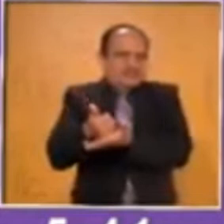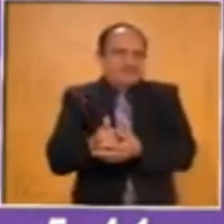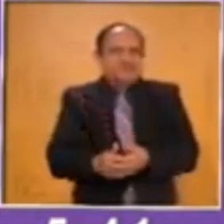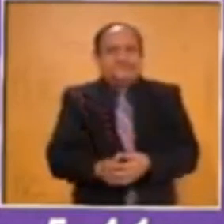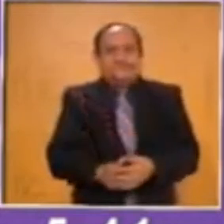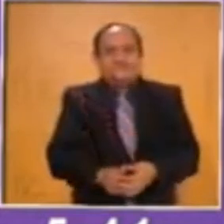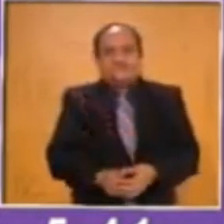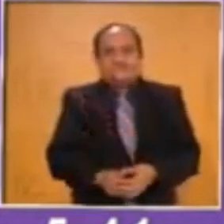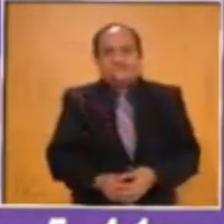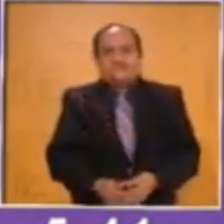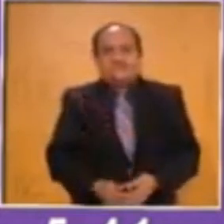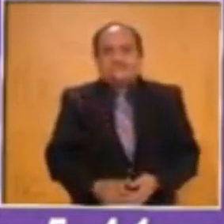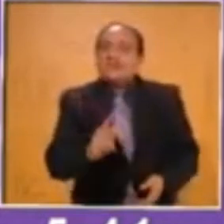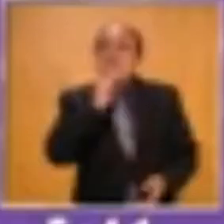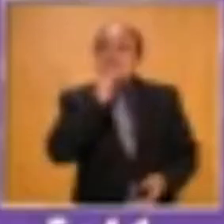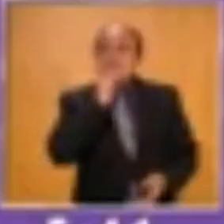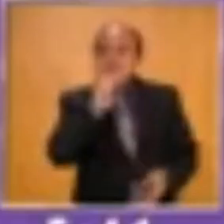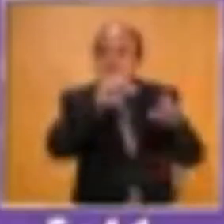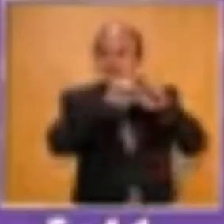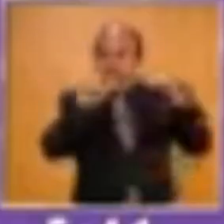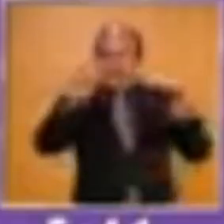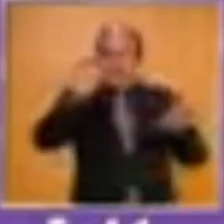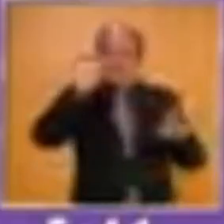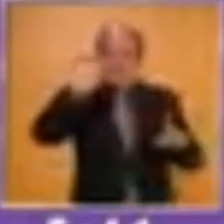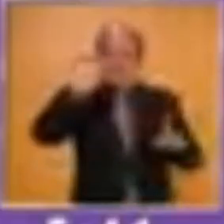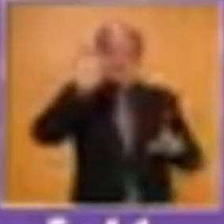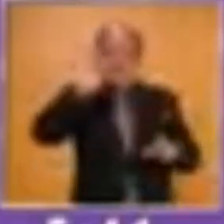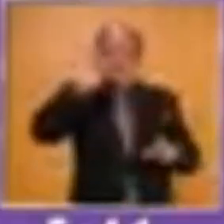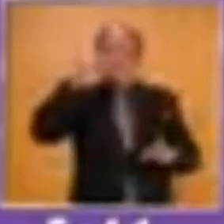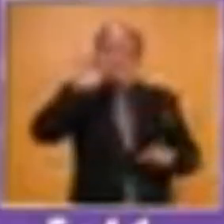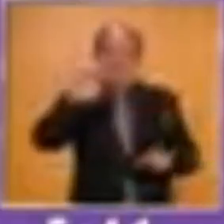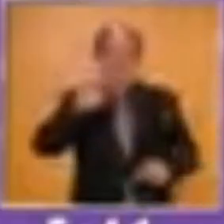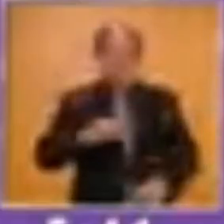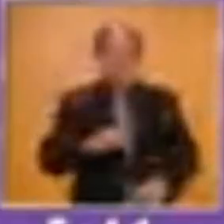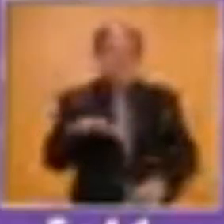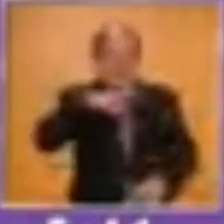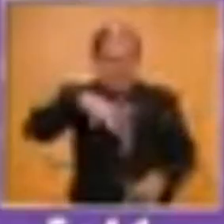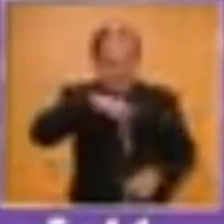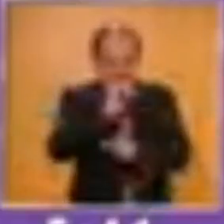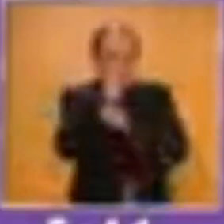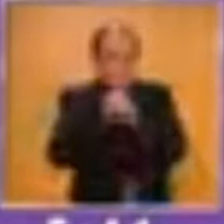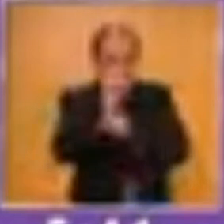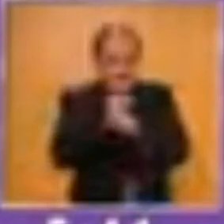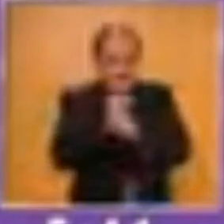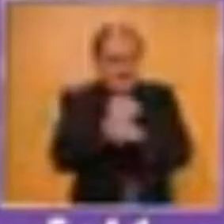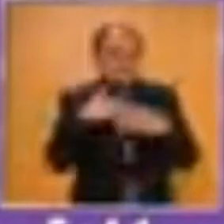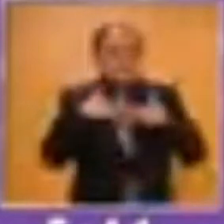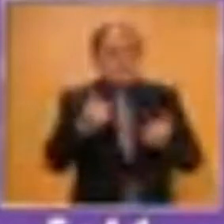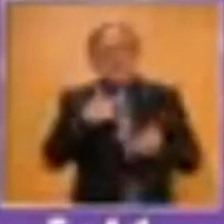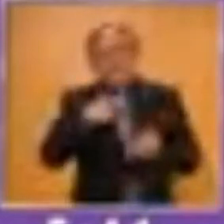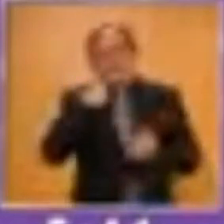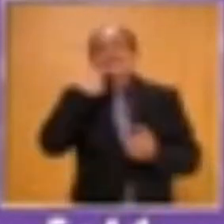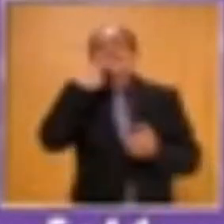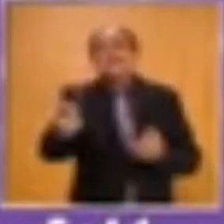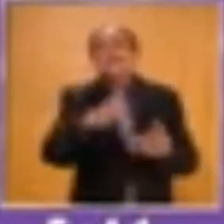castillos. Muy bien, palabra efigie, hay que buscarla, pero bueno, por lo pronto para que la entiendan yo se les voy a